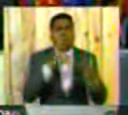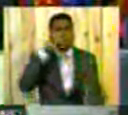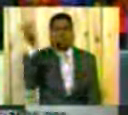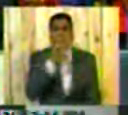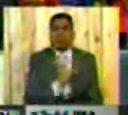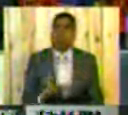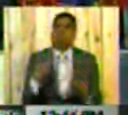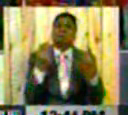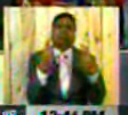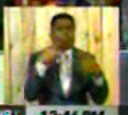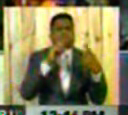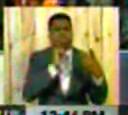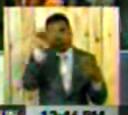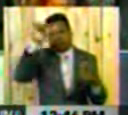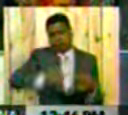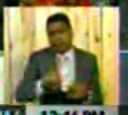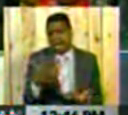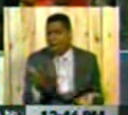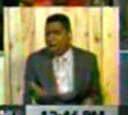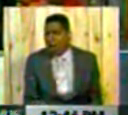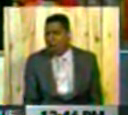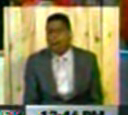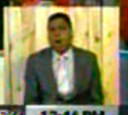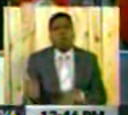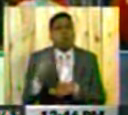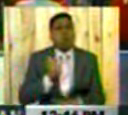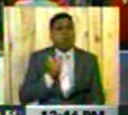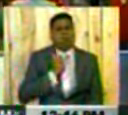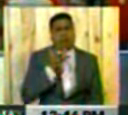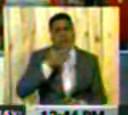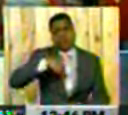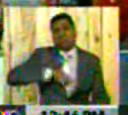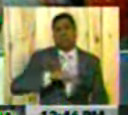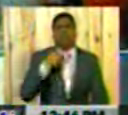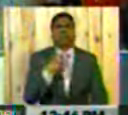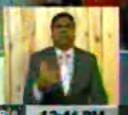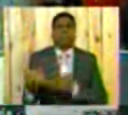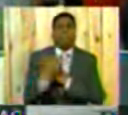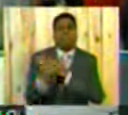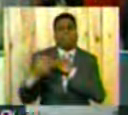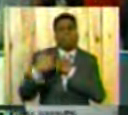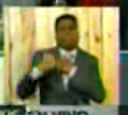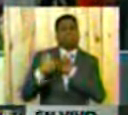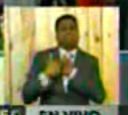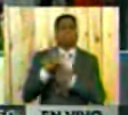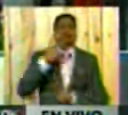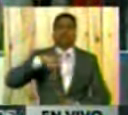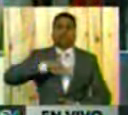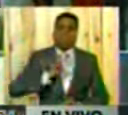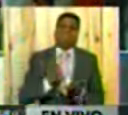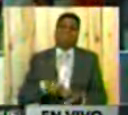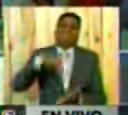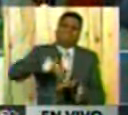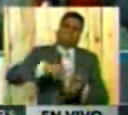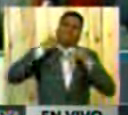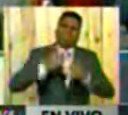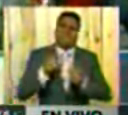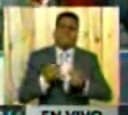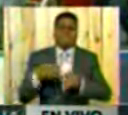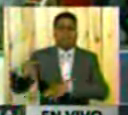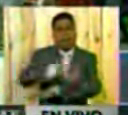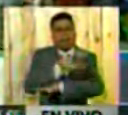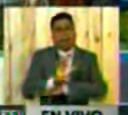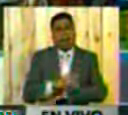cualquier cantidad de barbaridades, contra cualquiera de nosotros todos los días dicen barbaridades. Nosotros nos mantenemos de pie, nos mantenemos en la calle,